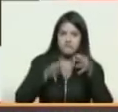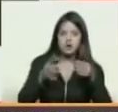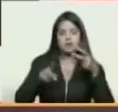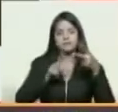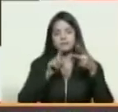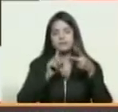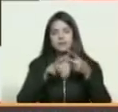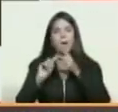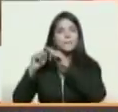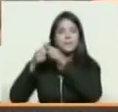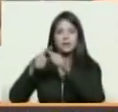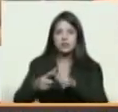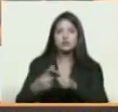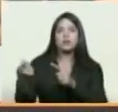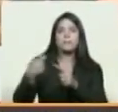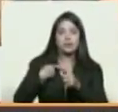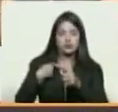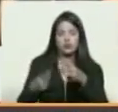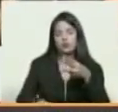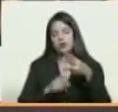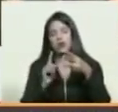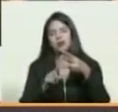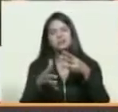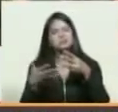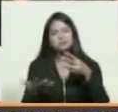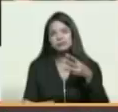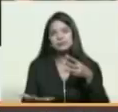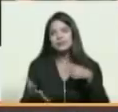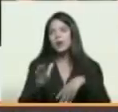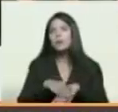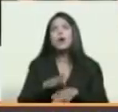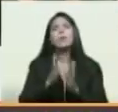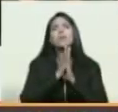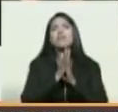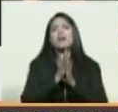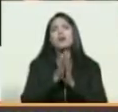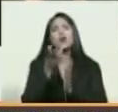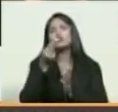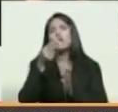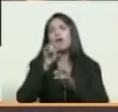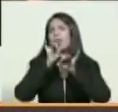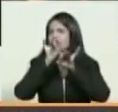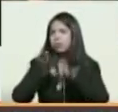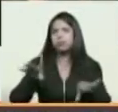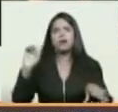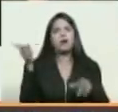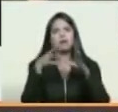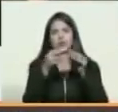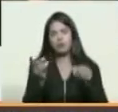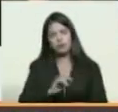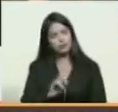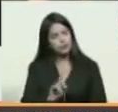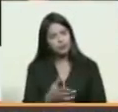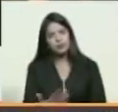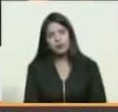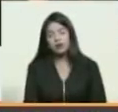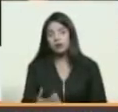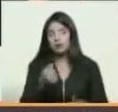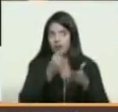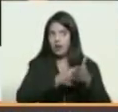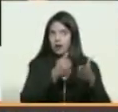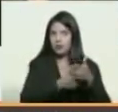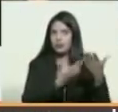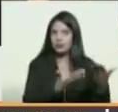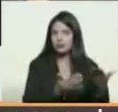sus prestaciones y sus pensiones, otros porque no los despidan masivamente. Y frente a esa lucha ya